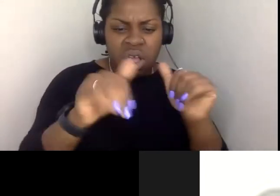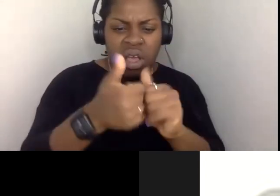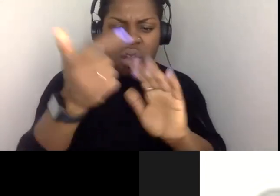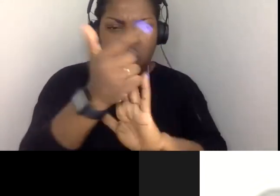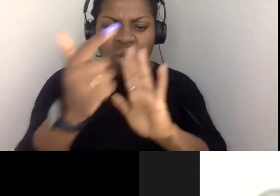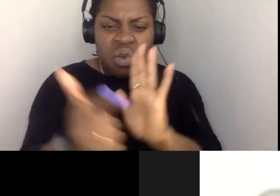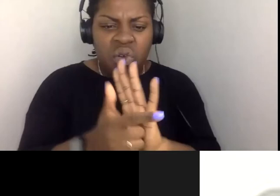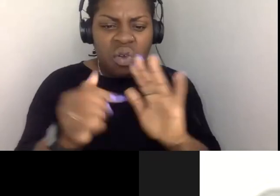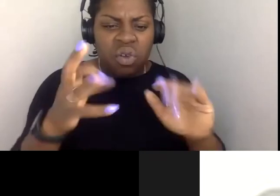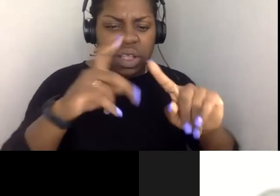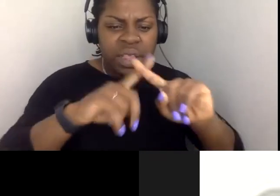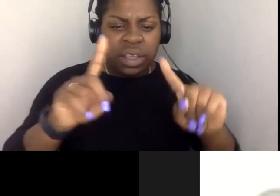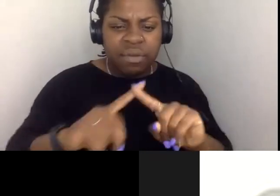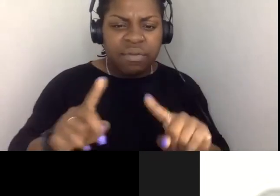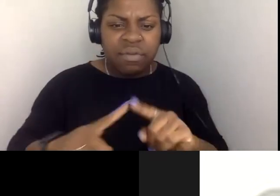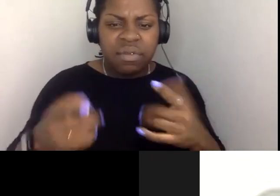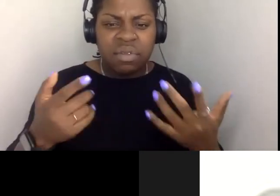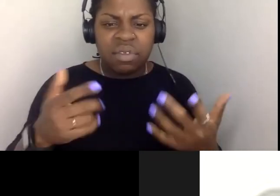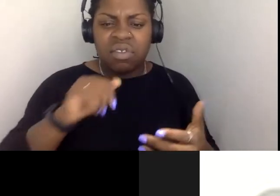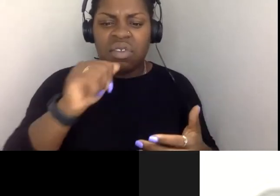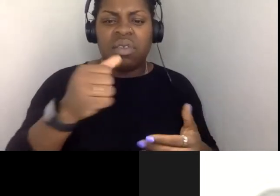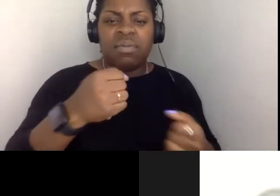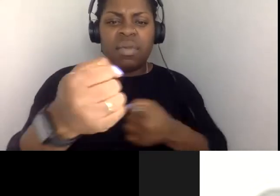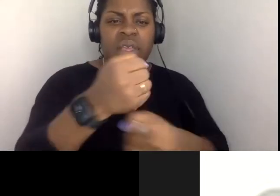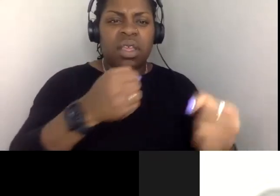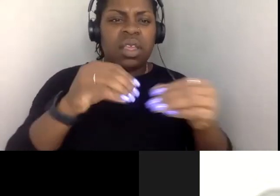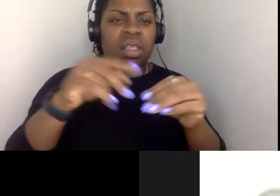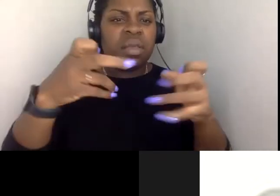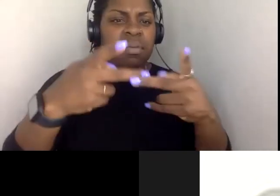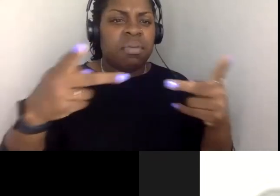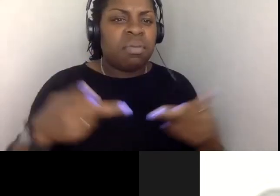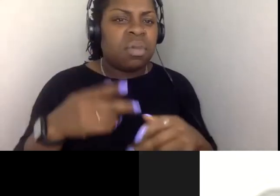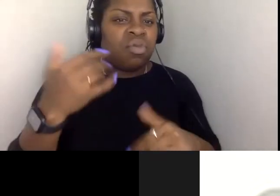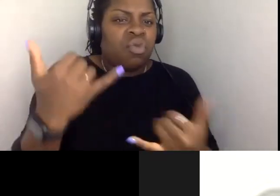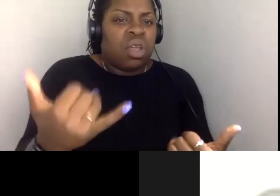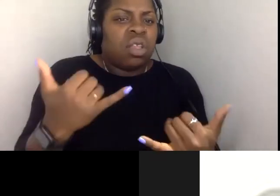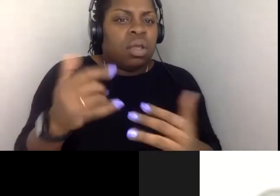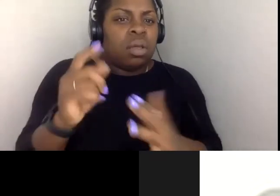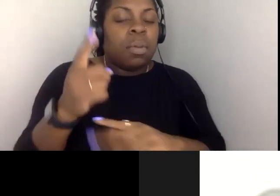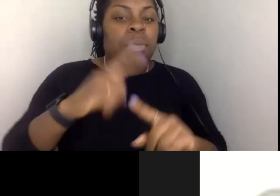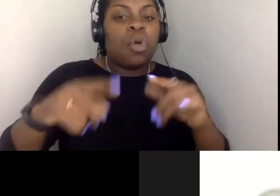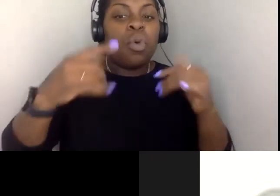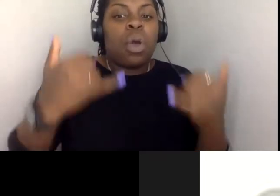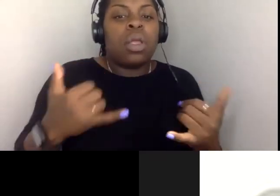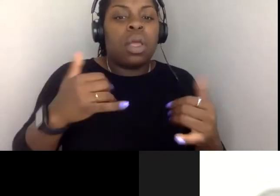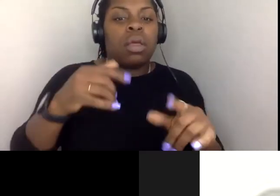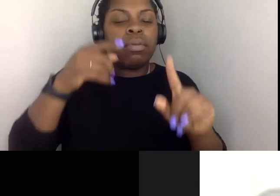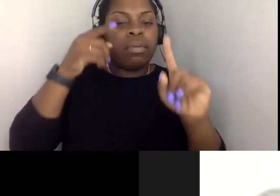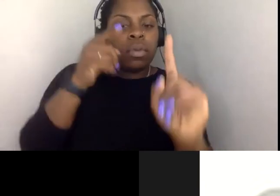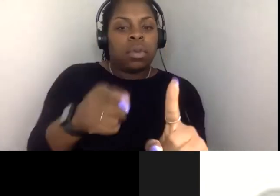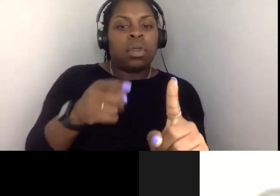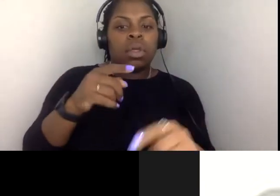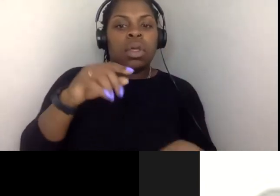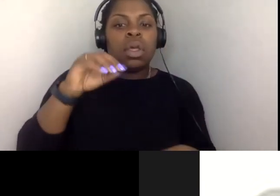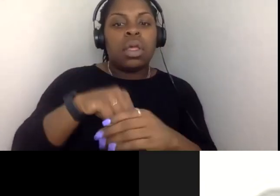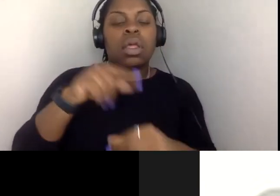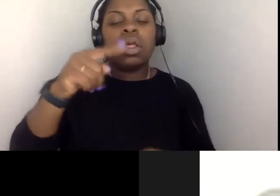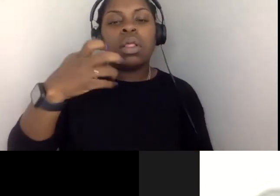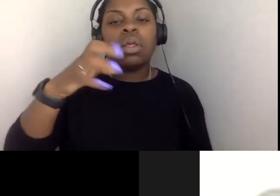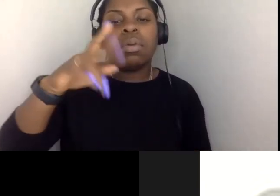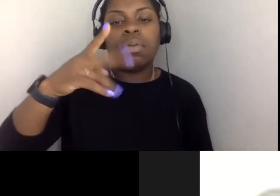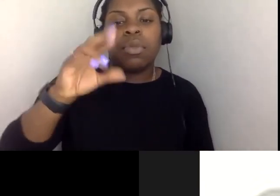las diferentes leyes y diferentes políticas en diferentes estados que están presentes ahora mismo. A la misma vez, el nivel del